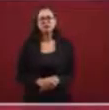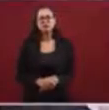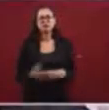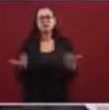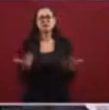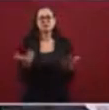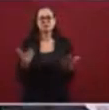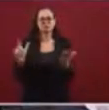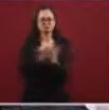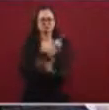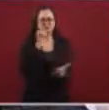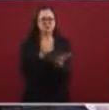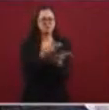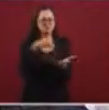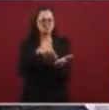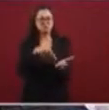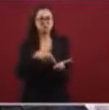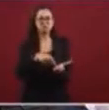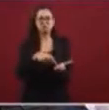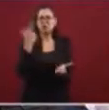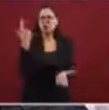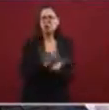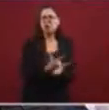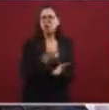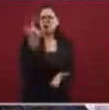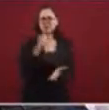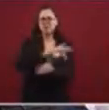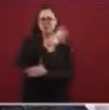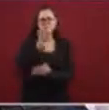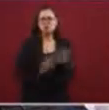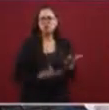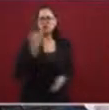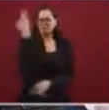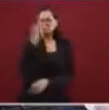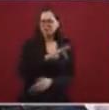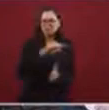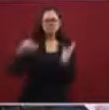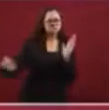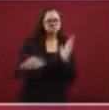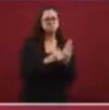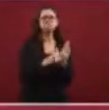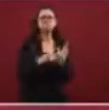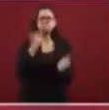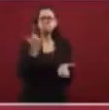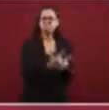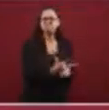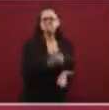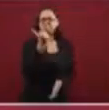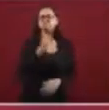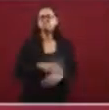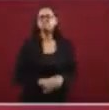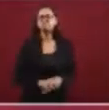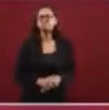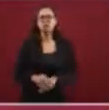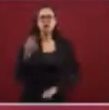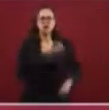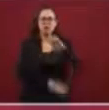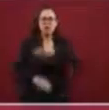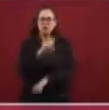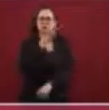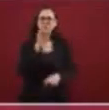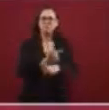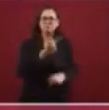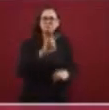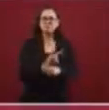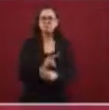es delito grave el falsificar facturas, el crear empresas fantasmas